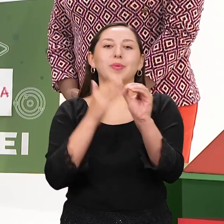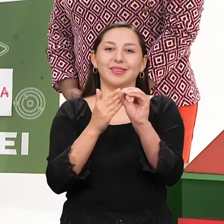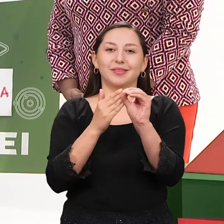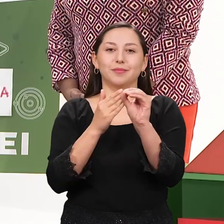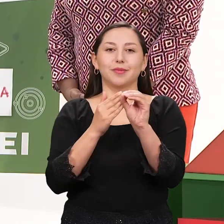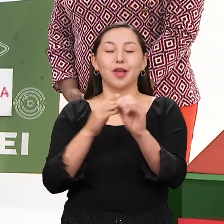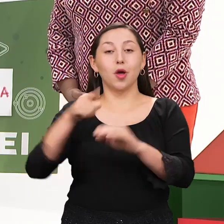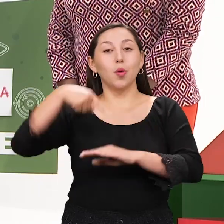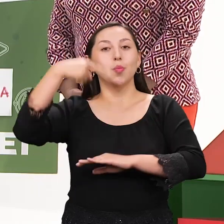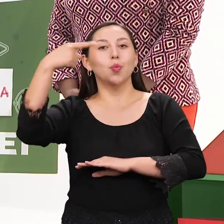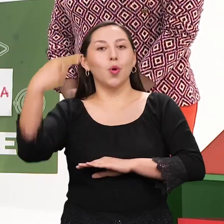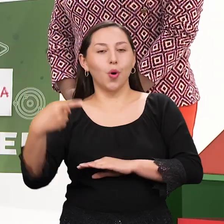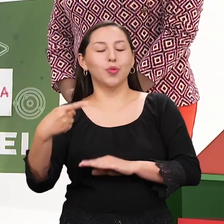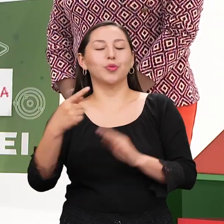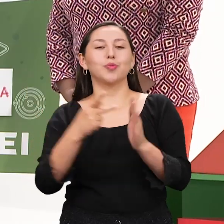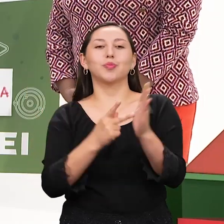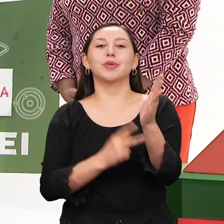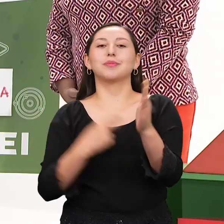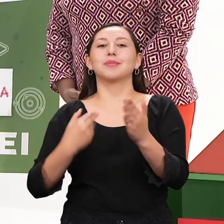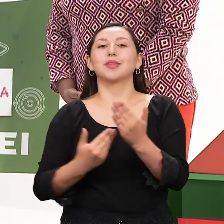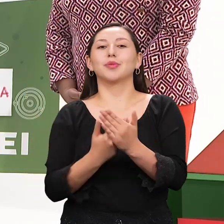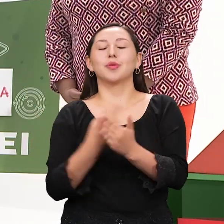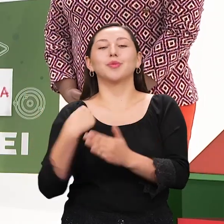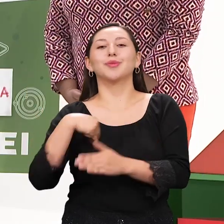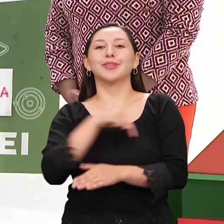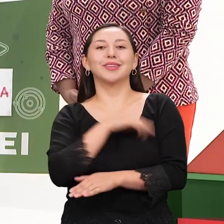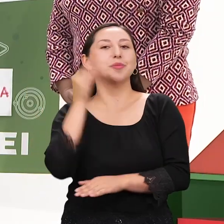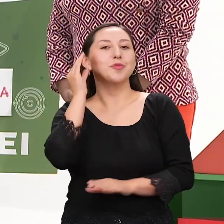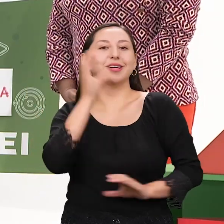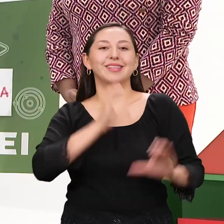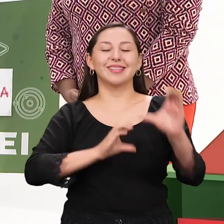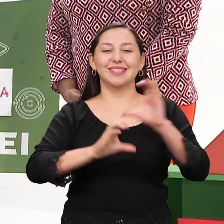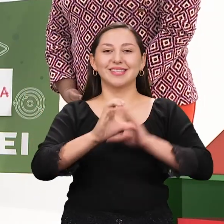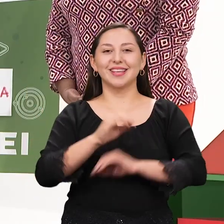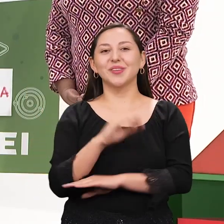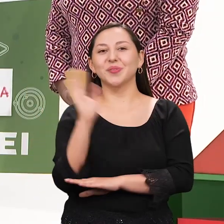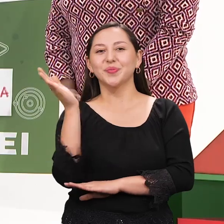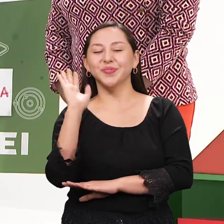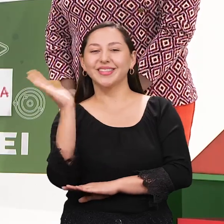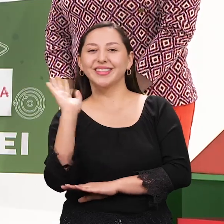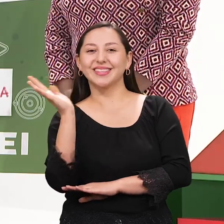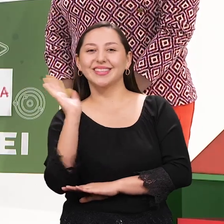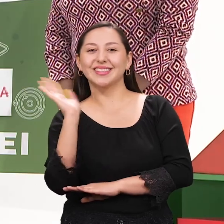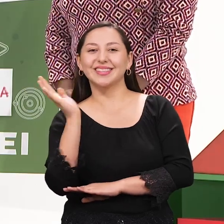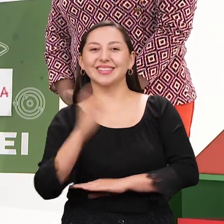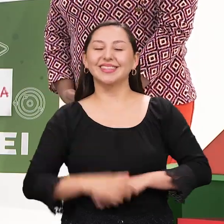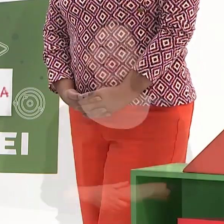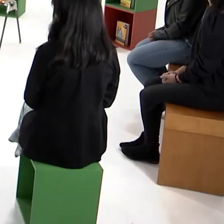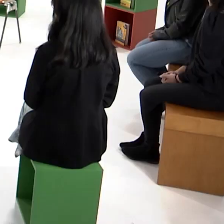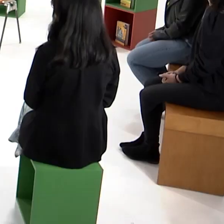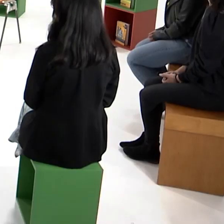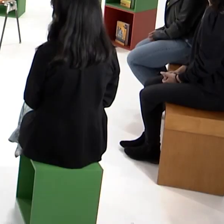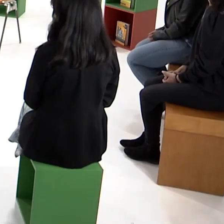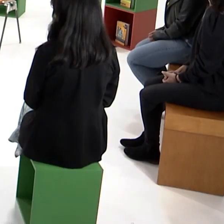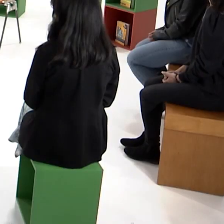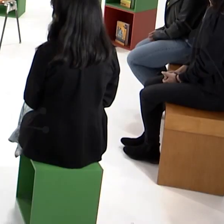Nos encontramos en un próximo programa de Somos Mujeres y Hacemos Ciencia. Soy Aidea Tupaña. Hasta pronto.